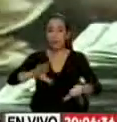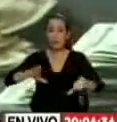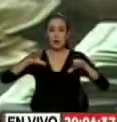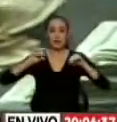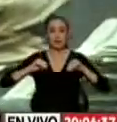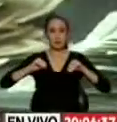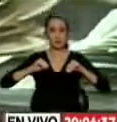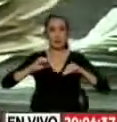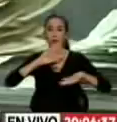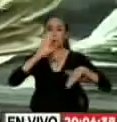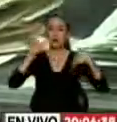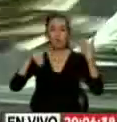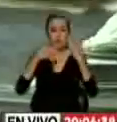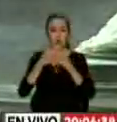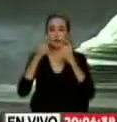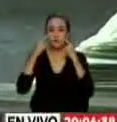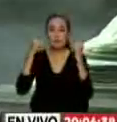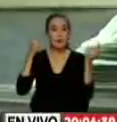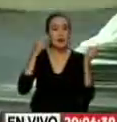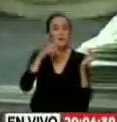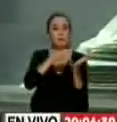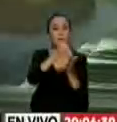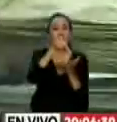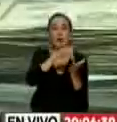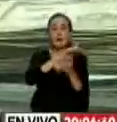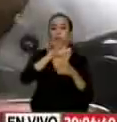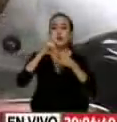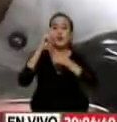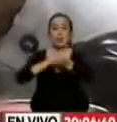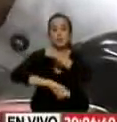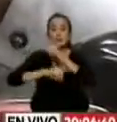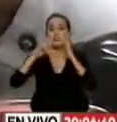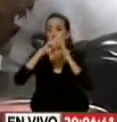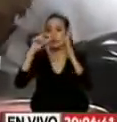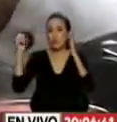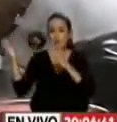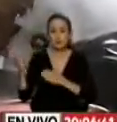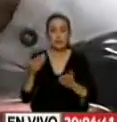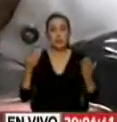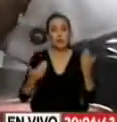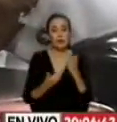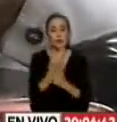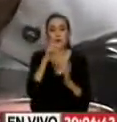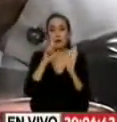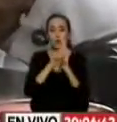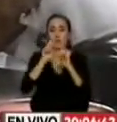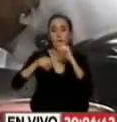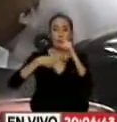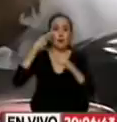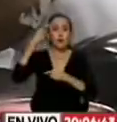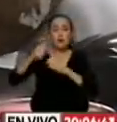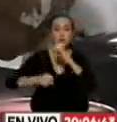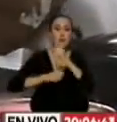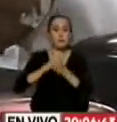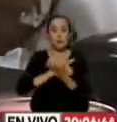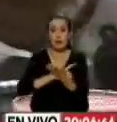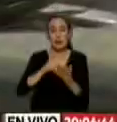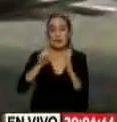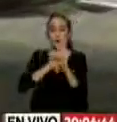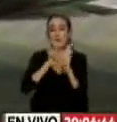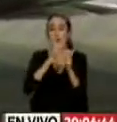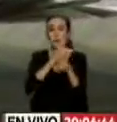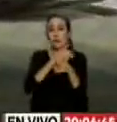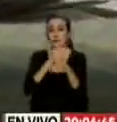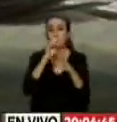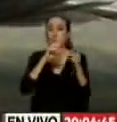remisión tributaria y que el reglamento de la Ley de Fomento Productivo espera estar listo la semana subsiguiente, pero que previamente se buscará